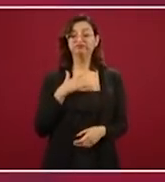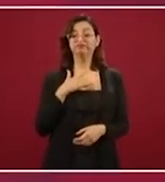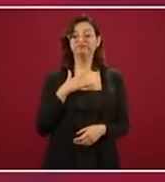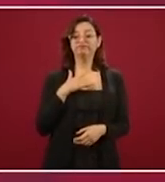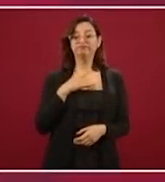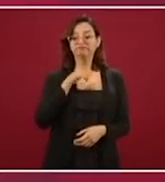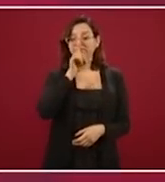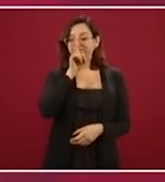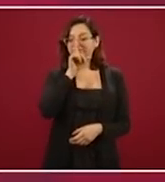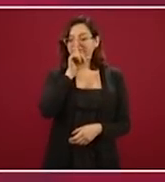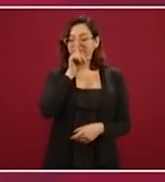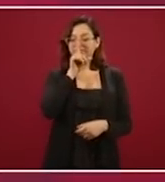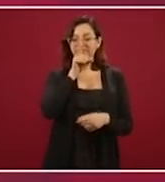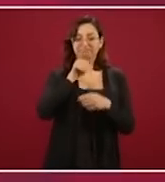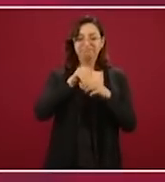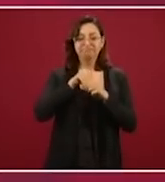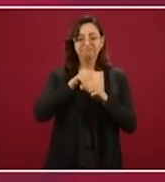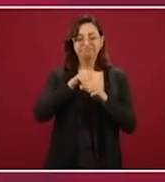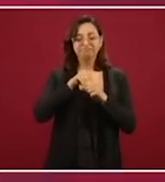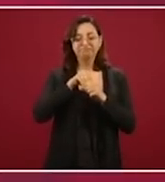tabú.